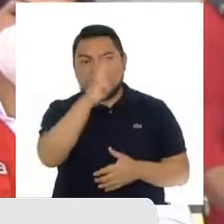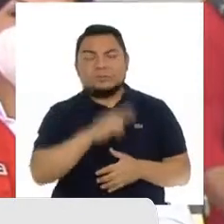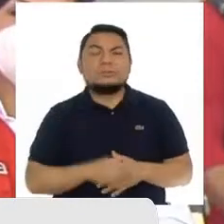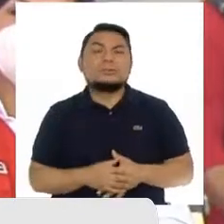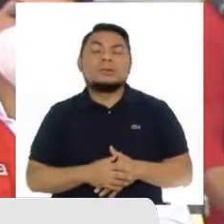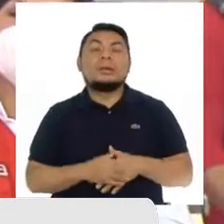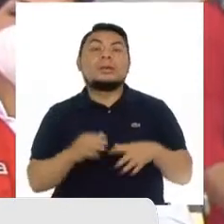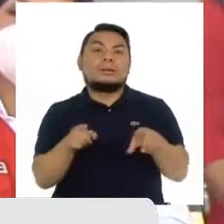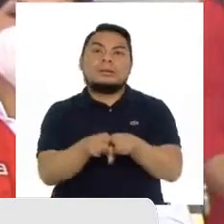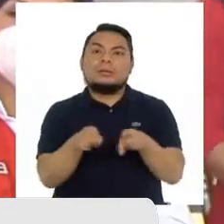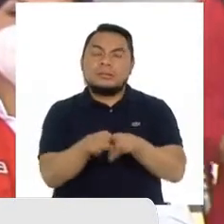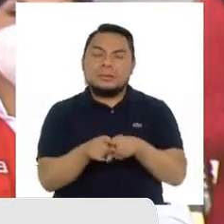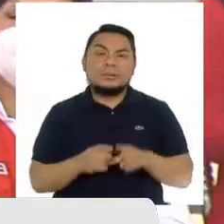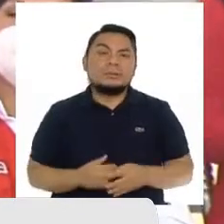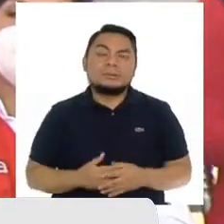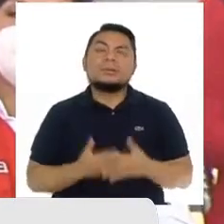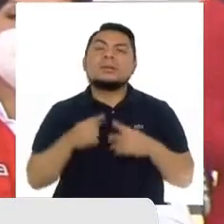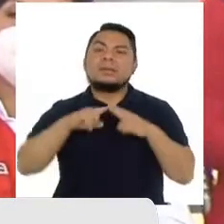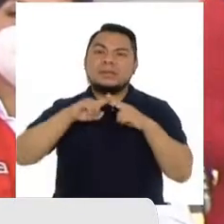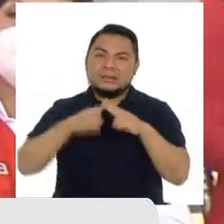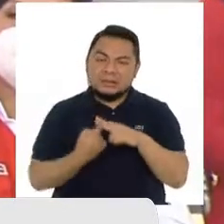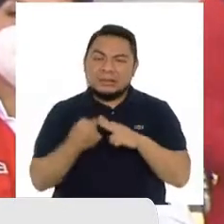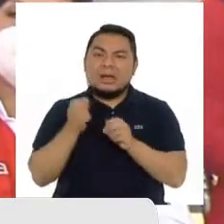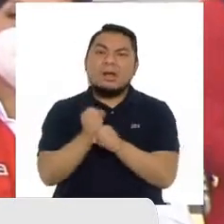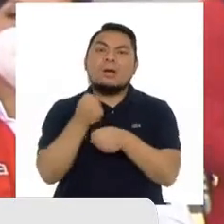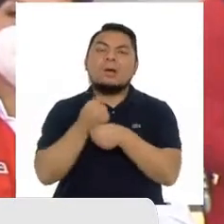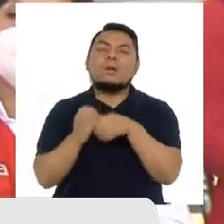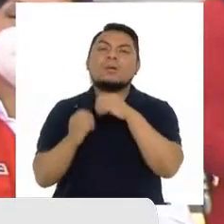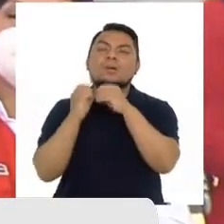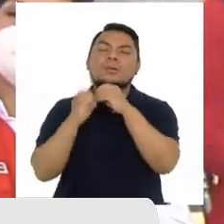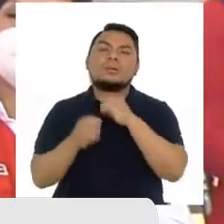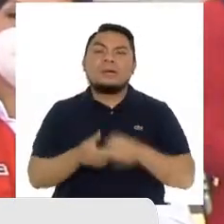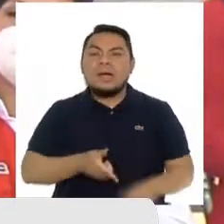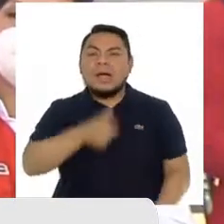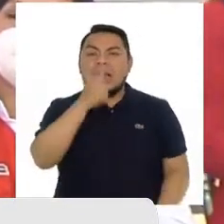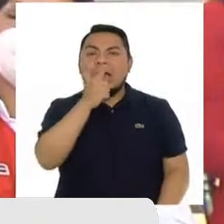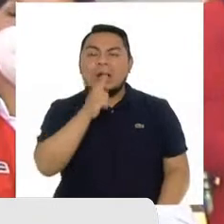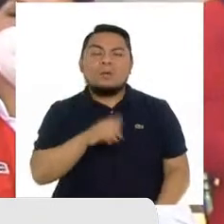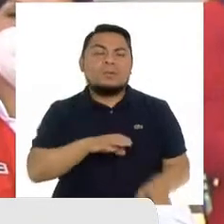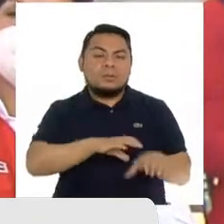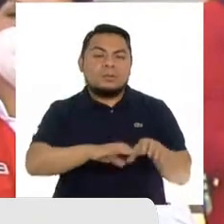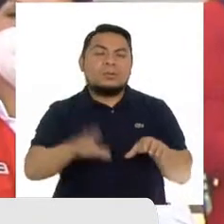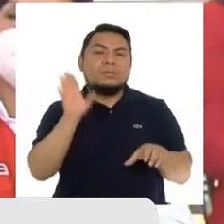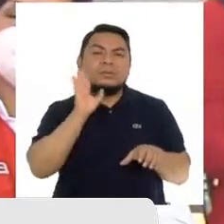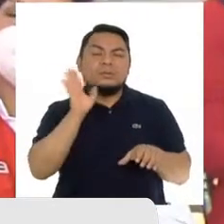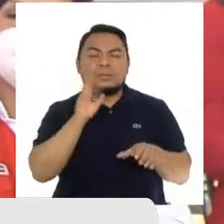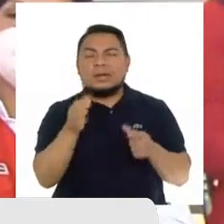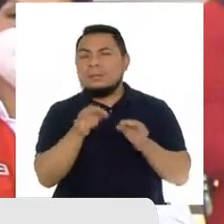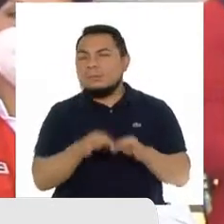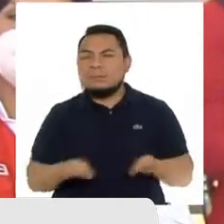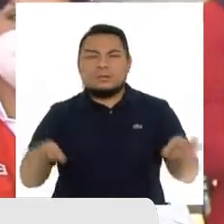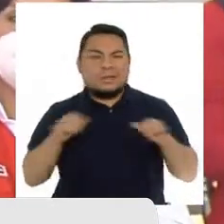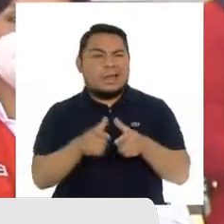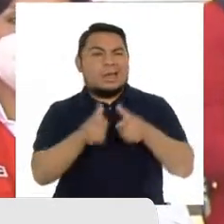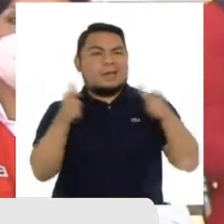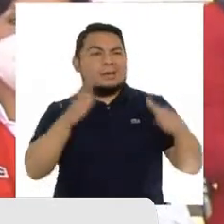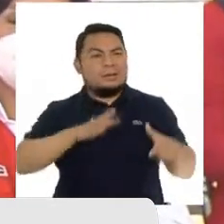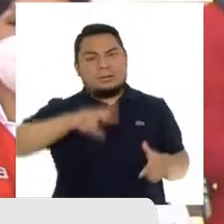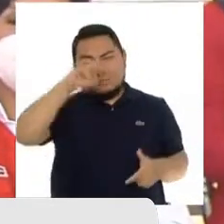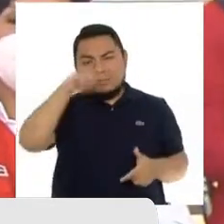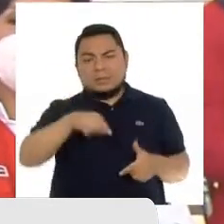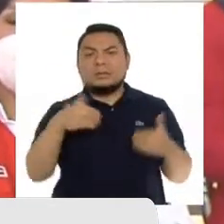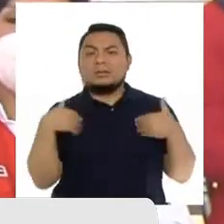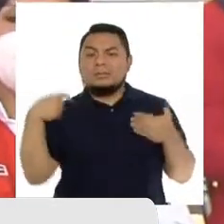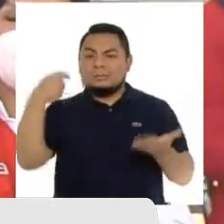asimismo iniciamos la obra de agua y saneamiento más grande de la historia del país que cuenta con